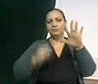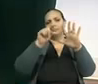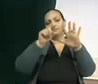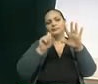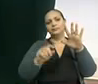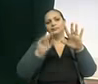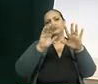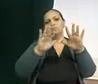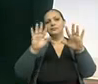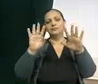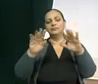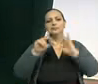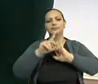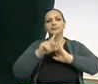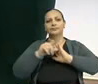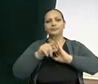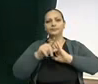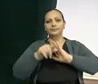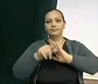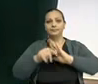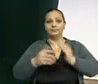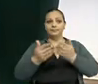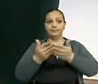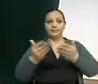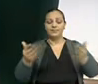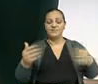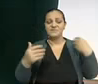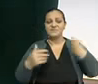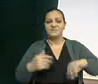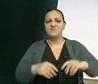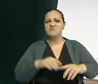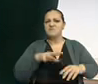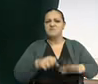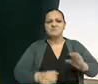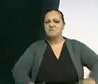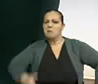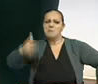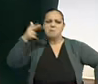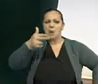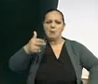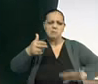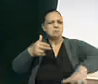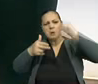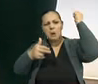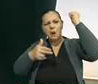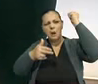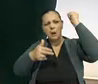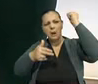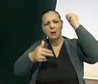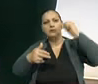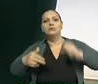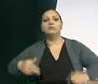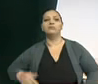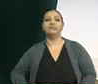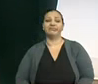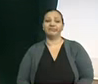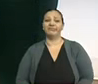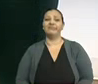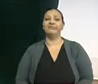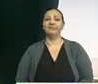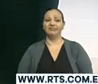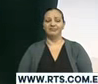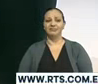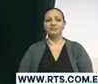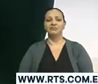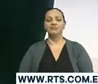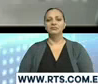5 de la mañana con 54 minutos. Ahí vemos cómo la delincuencia hambrienta, cual ave de rapiña, continúa haciendo de lo suyo.